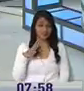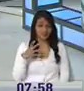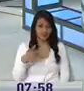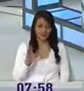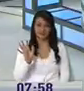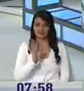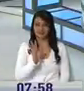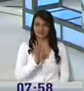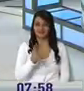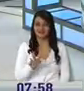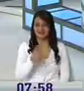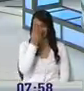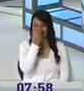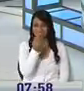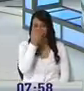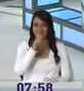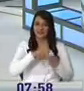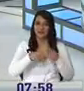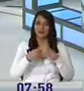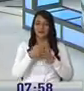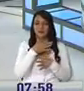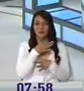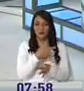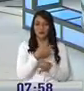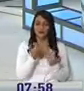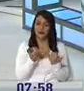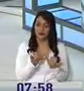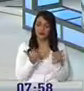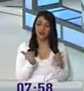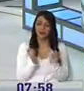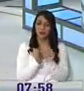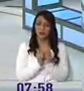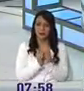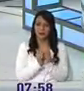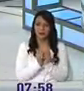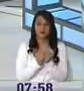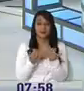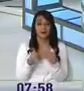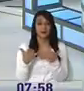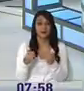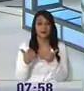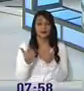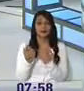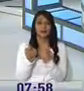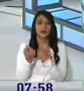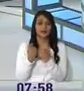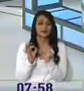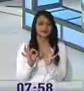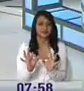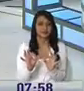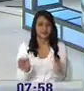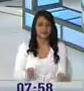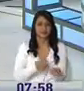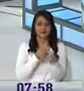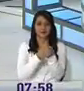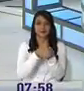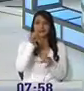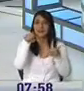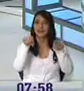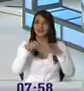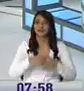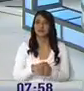televidentes Mi querido Robert Qué gusto poderlos acompañar hoy día por supuesto juega la selección Así que estamos preparadísima sí o no supesto A ver